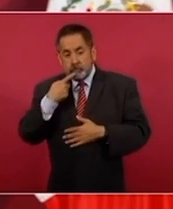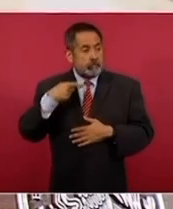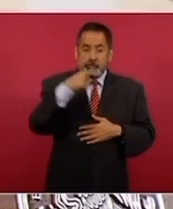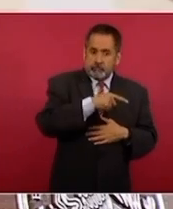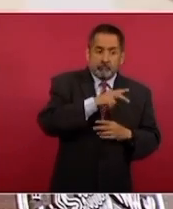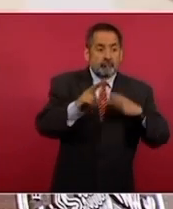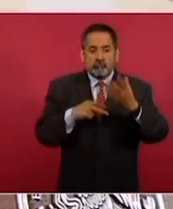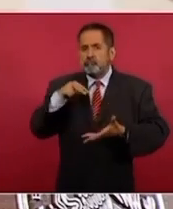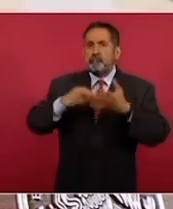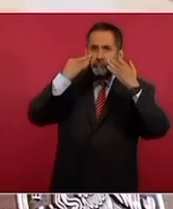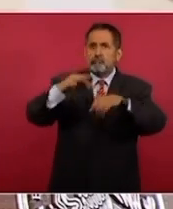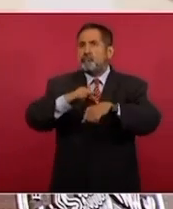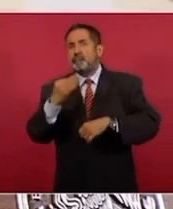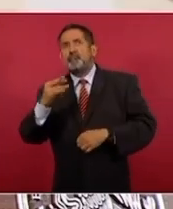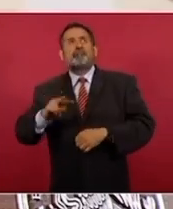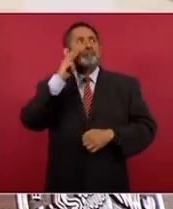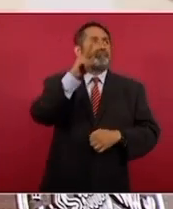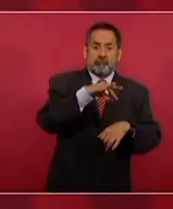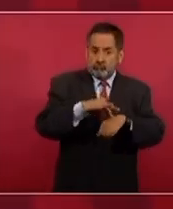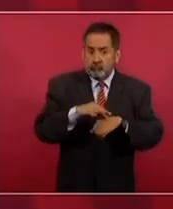de que estado personalmente